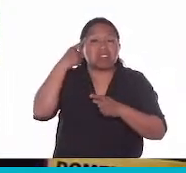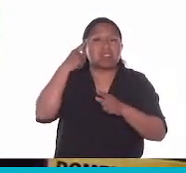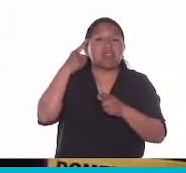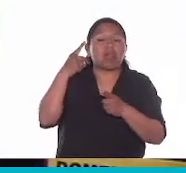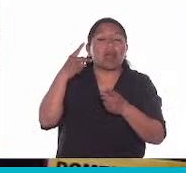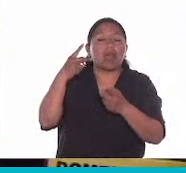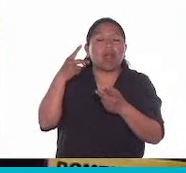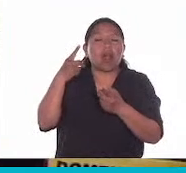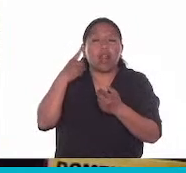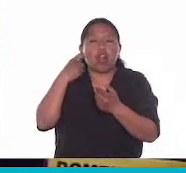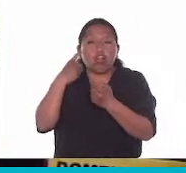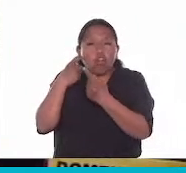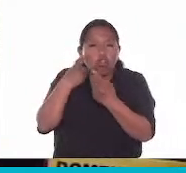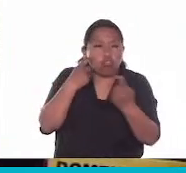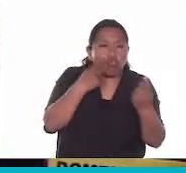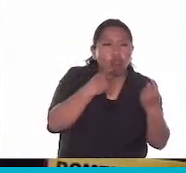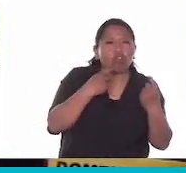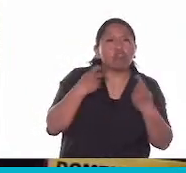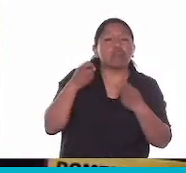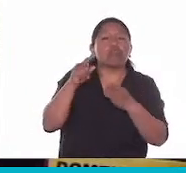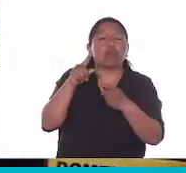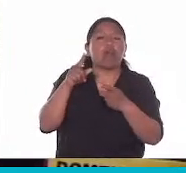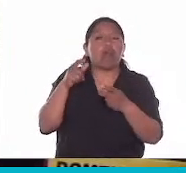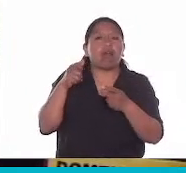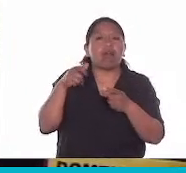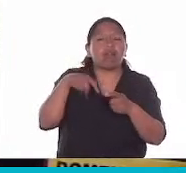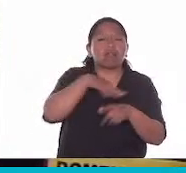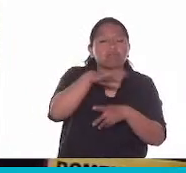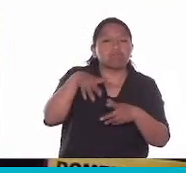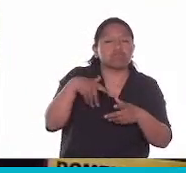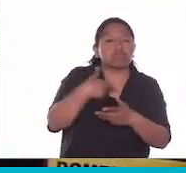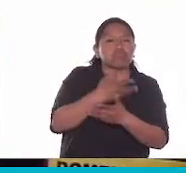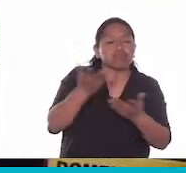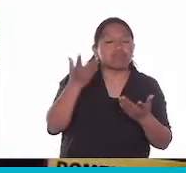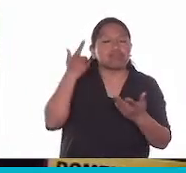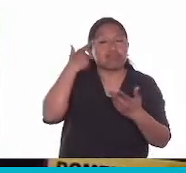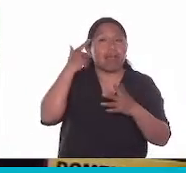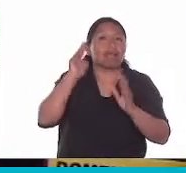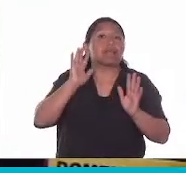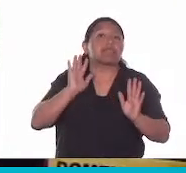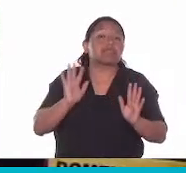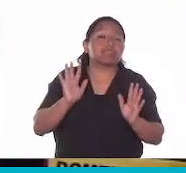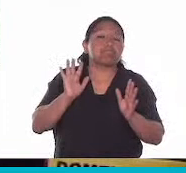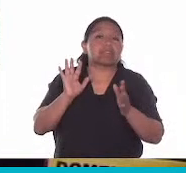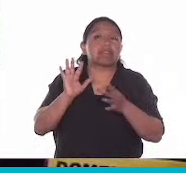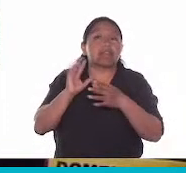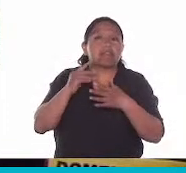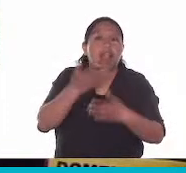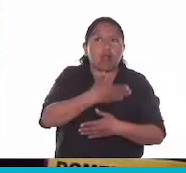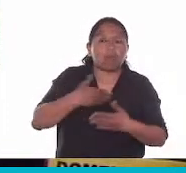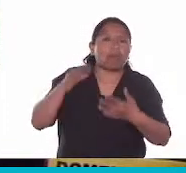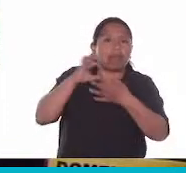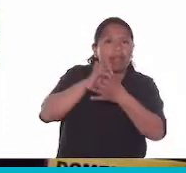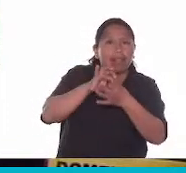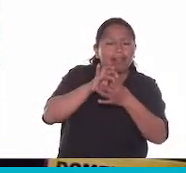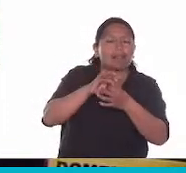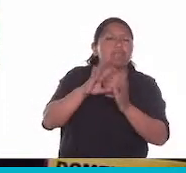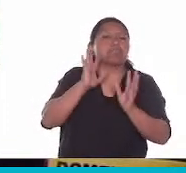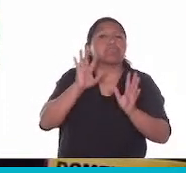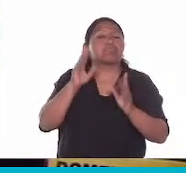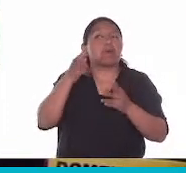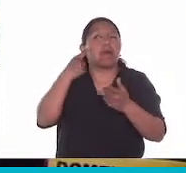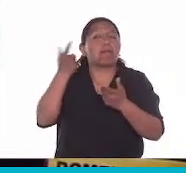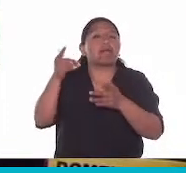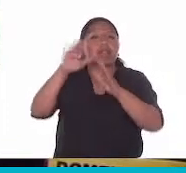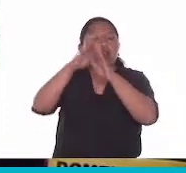auditorías a los planes sociales no a ver si empiezan a hacer dejar de ser un poco funcional al gobierno Y seguramente lo vamos a